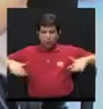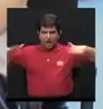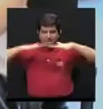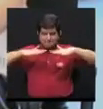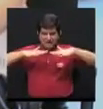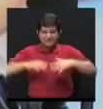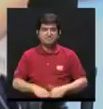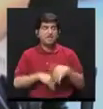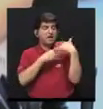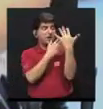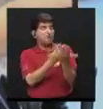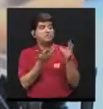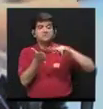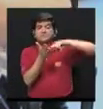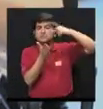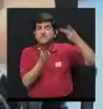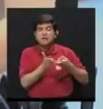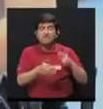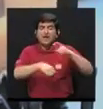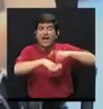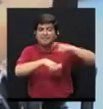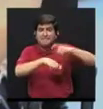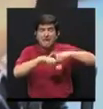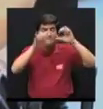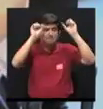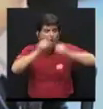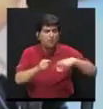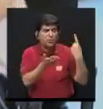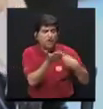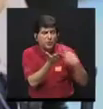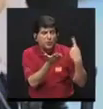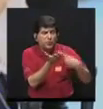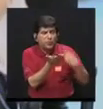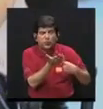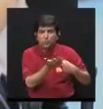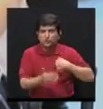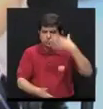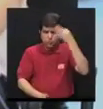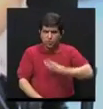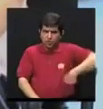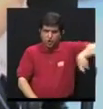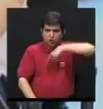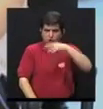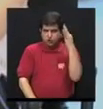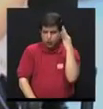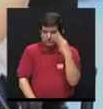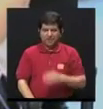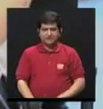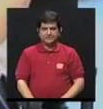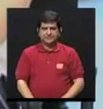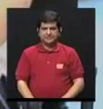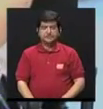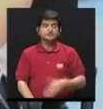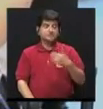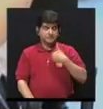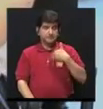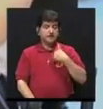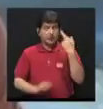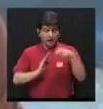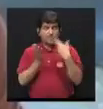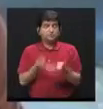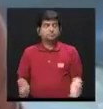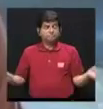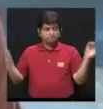moratoria significa que haya tiempo para poder discutir. Yo creo que nosotras, como mujeres, tenemos un papel importante